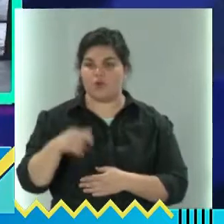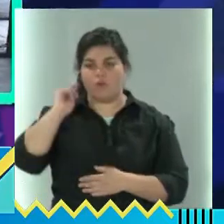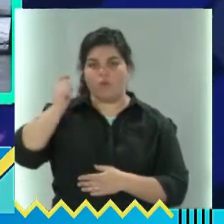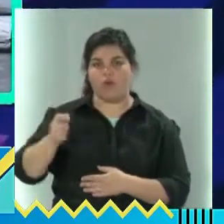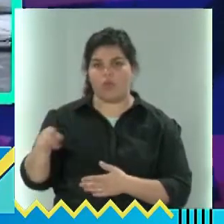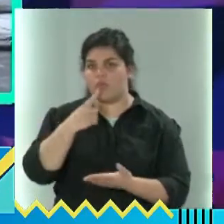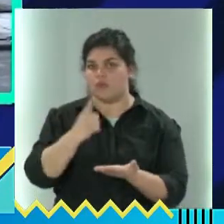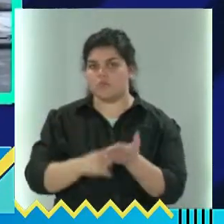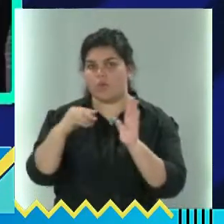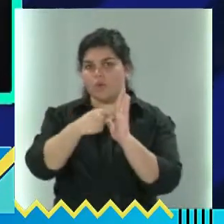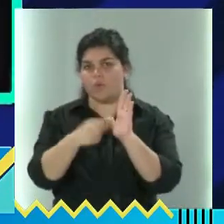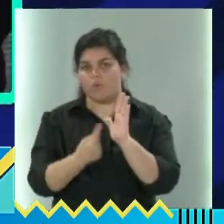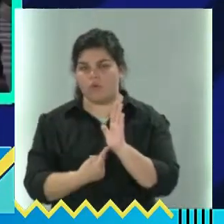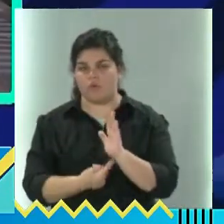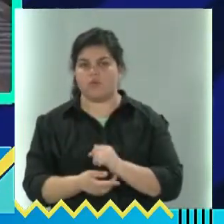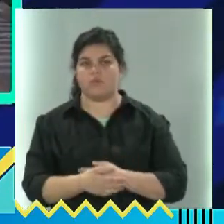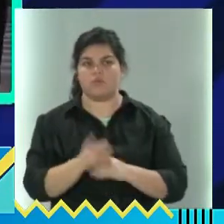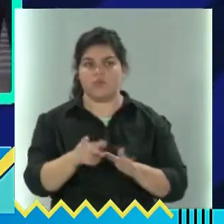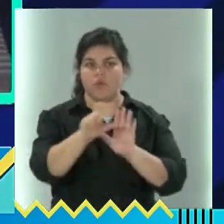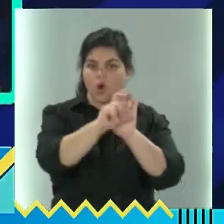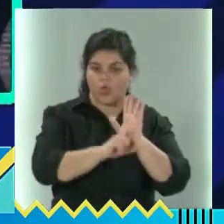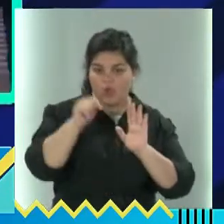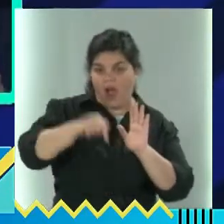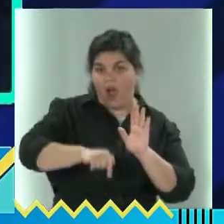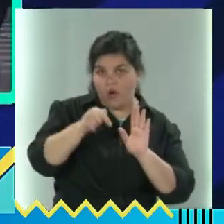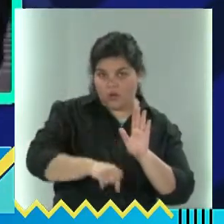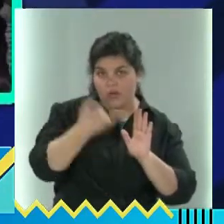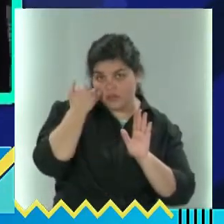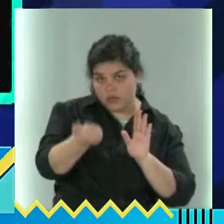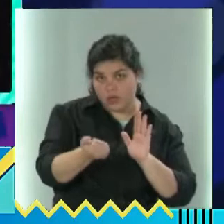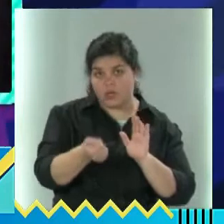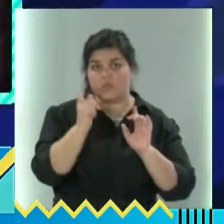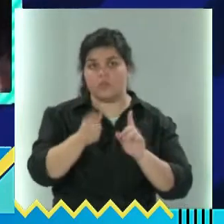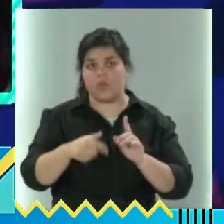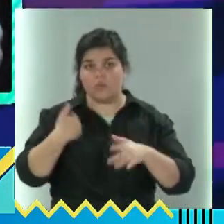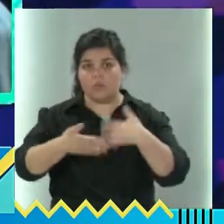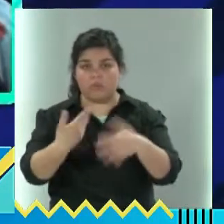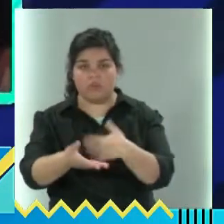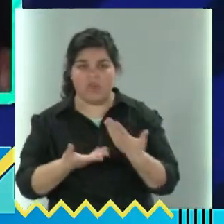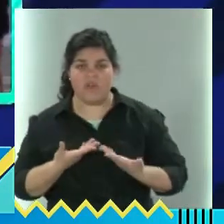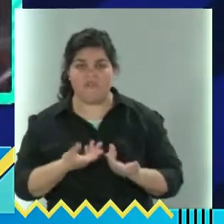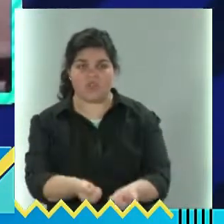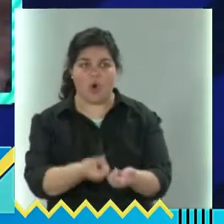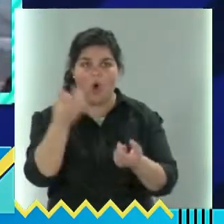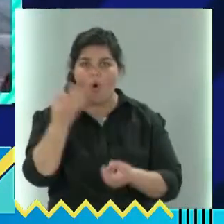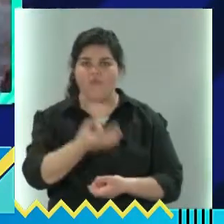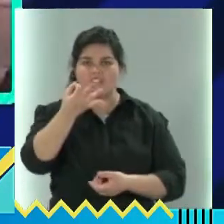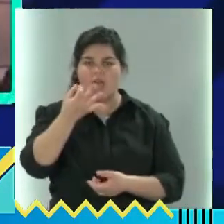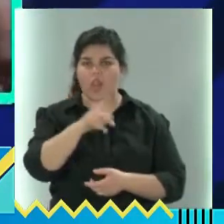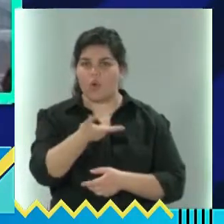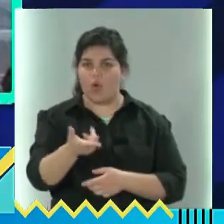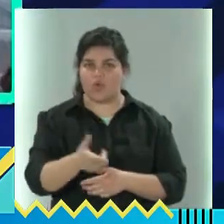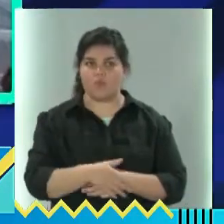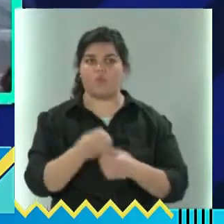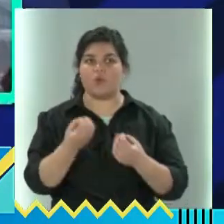me va a determinar. Tanto el código vigente que hoy teníamos en ningún aspecto nos daba la posibilidad de un defensor oficial, porque no estamos